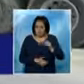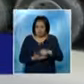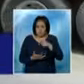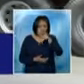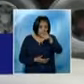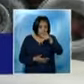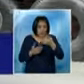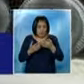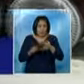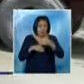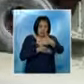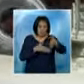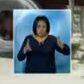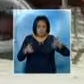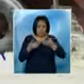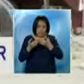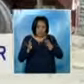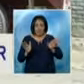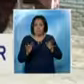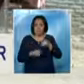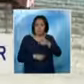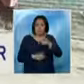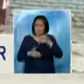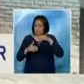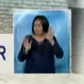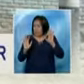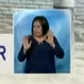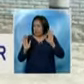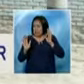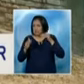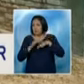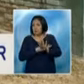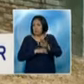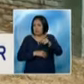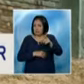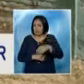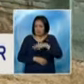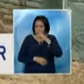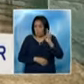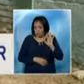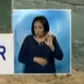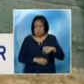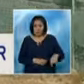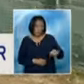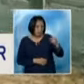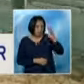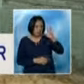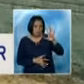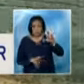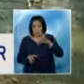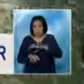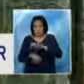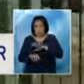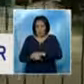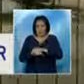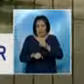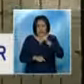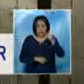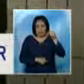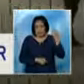ese container. Al parecer, en su interior tendría droga. Los agentes lo decomisaron la tarde de